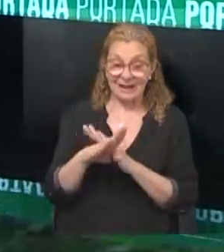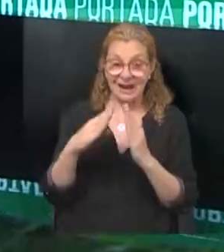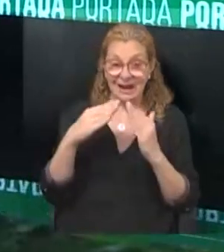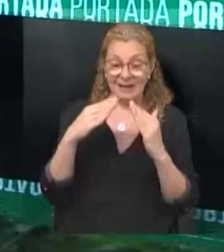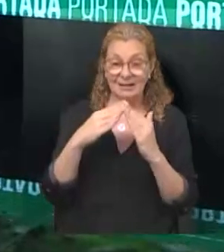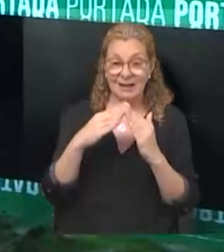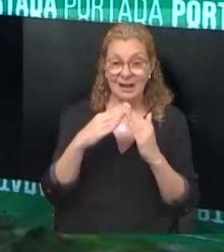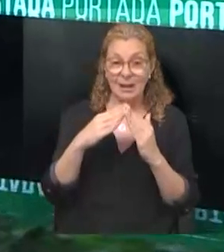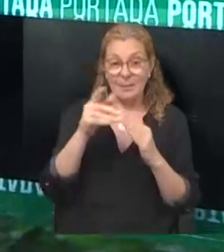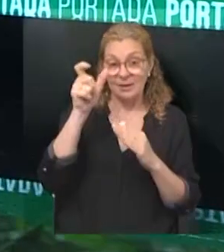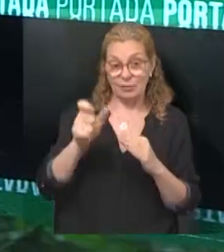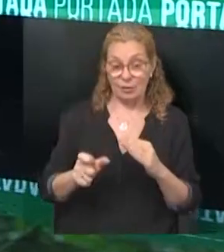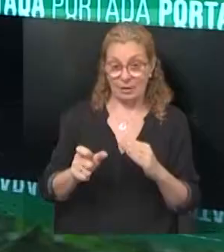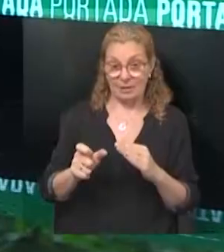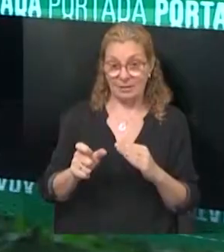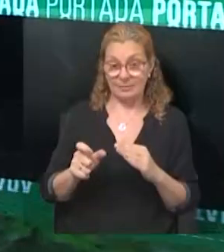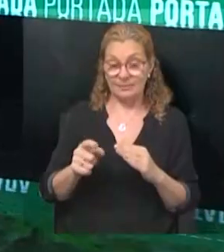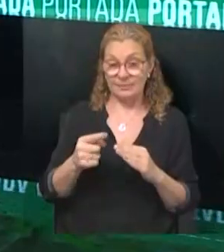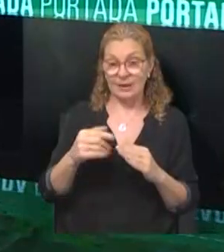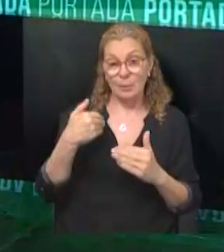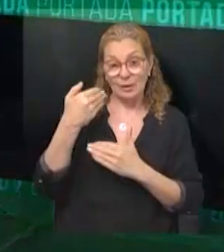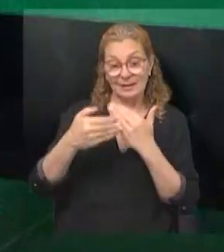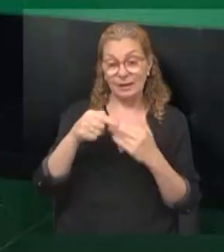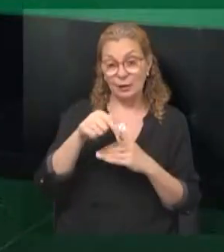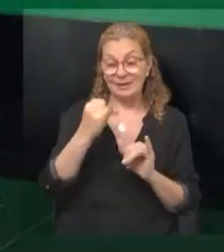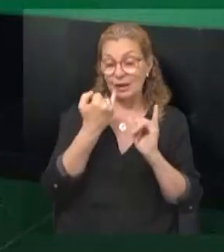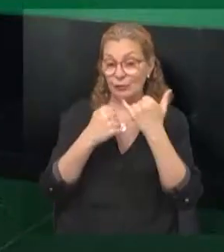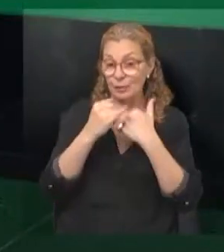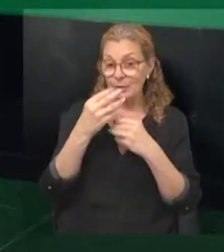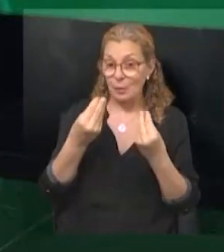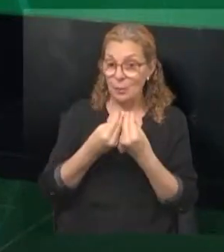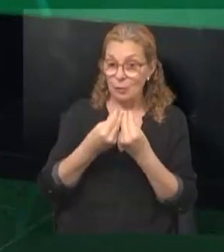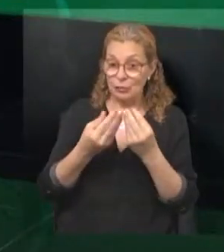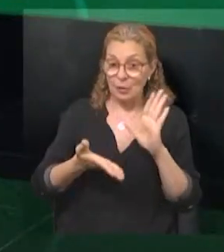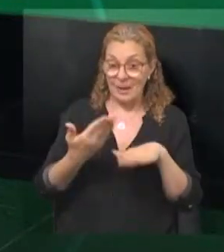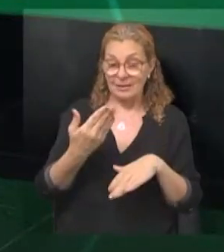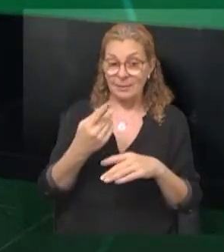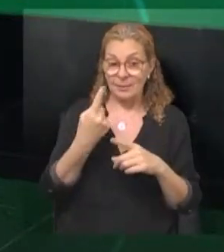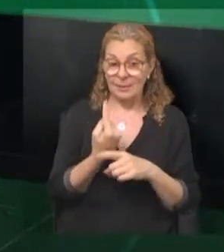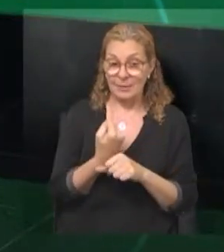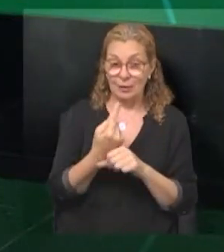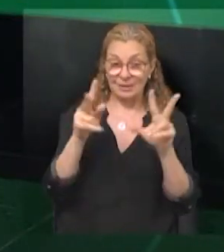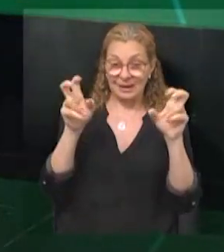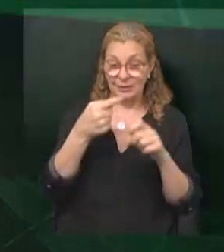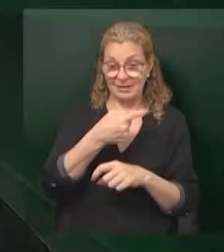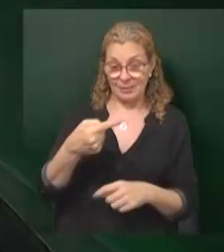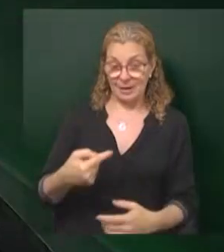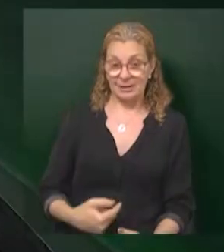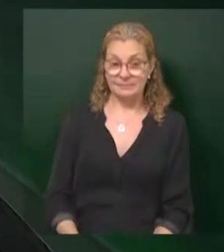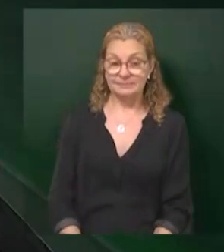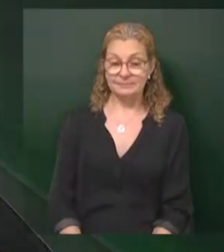personas autocultivo el desarrollo de esta información hay mucho más primera tanda de titulares de la semana